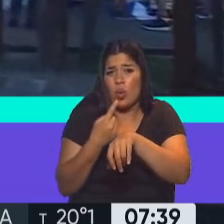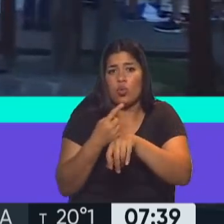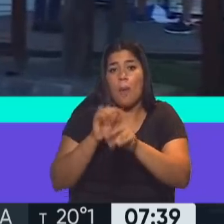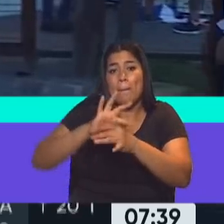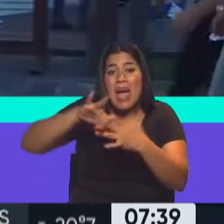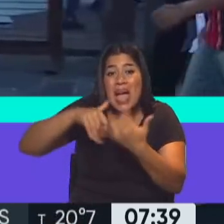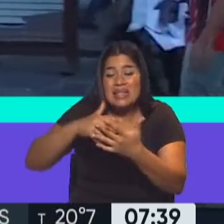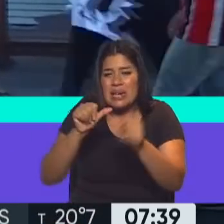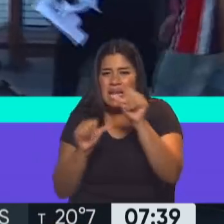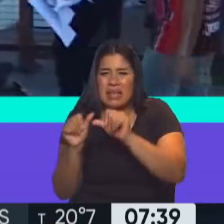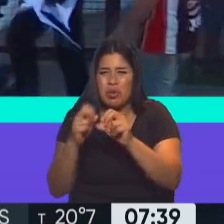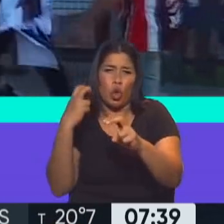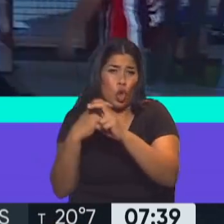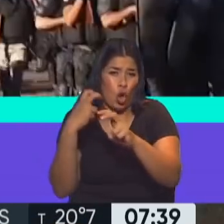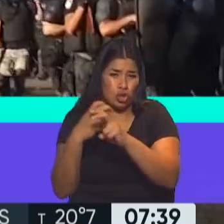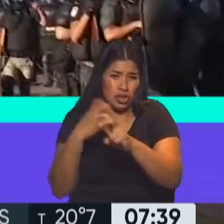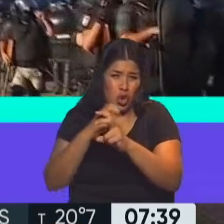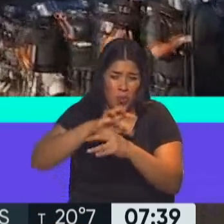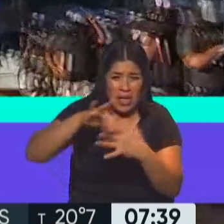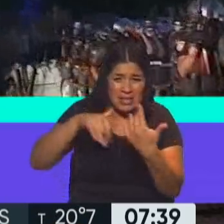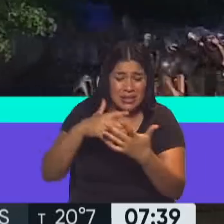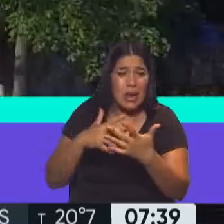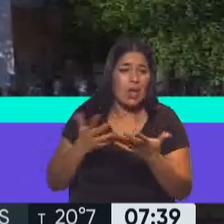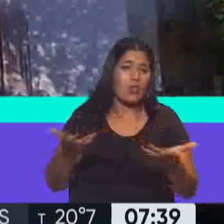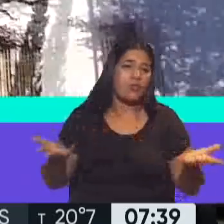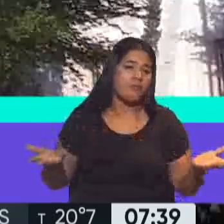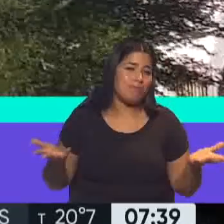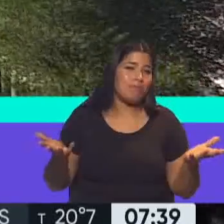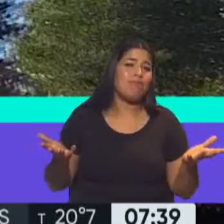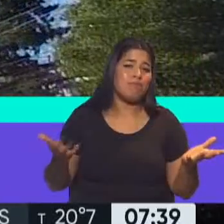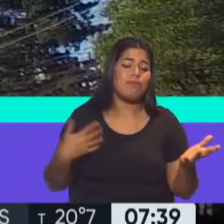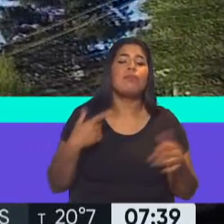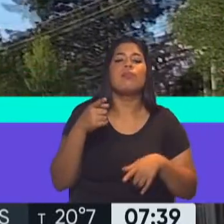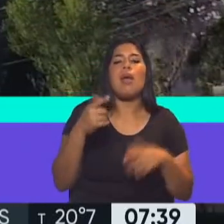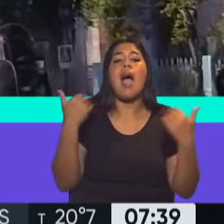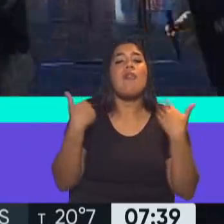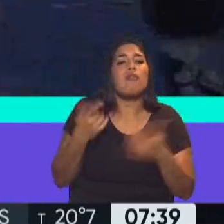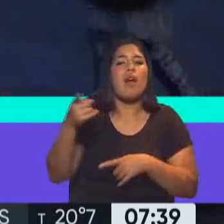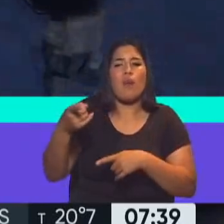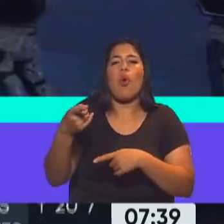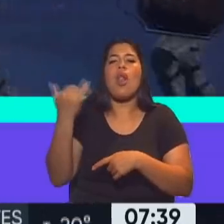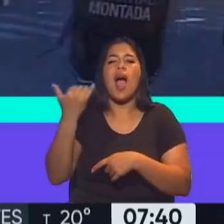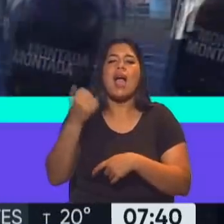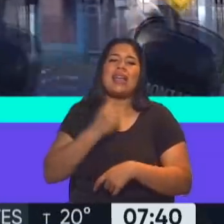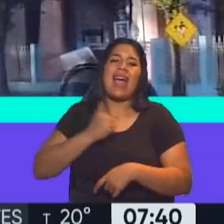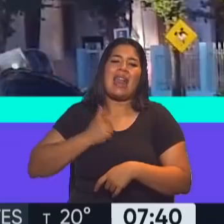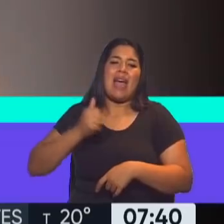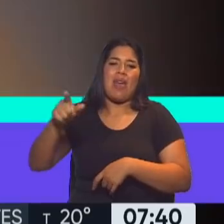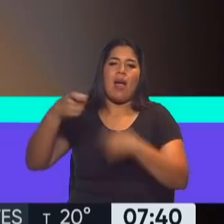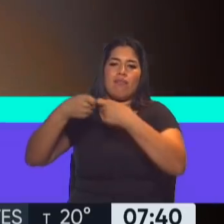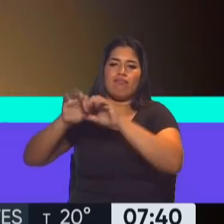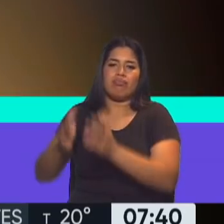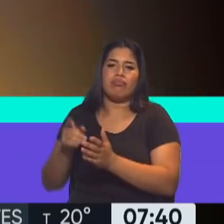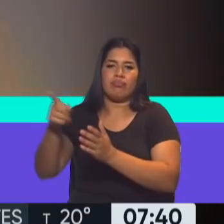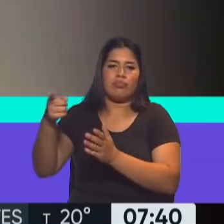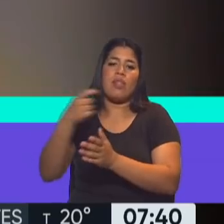tóxicos. Y este proyecto es un saco a medida para Pan American Silver, la transnacional canadiense, que dice que va a usar xantatos.